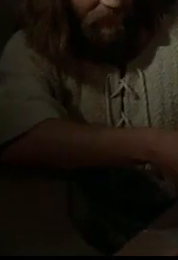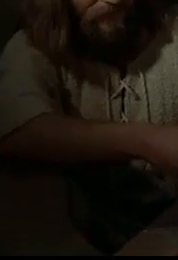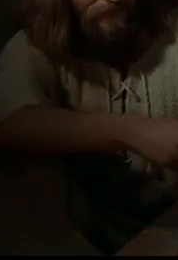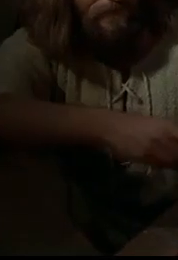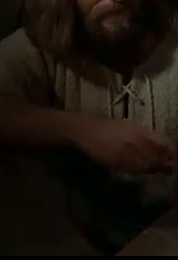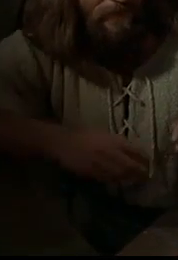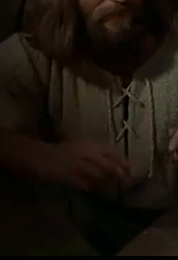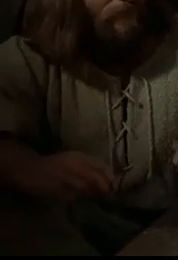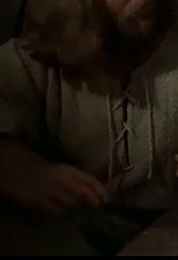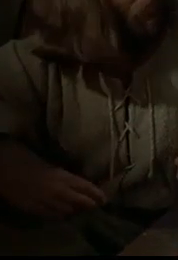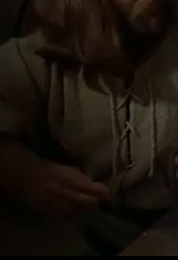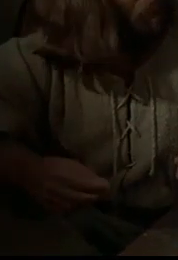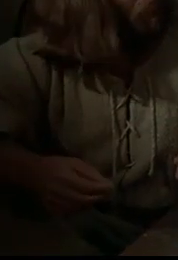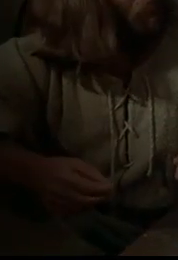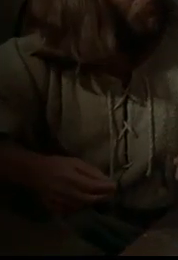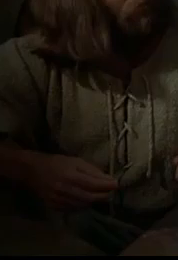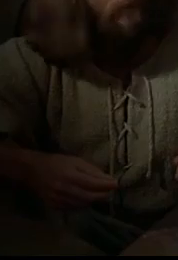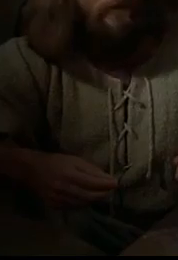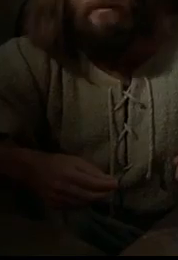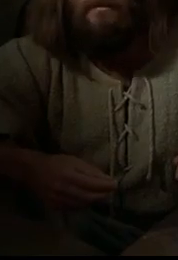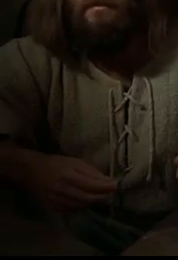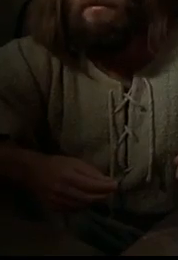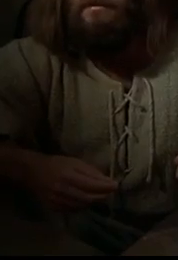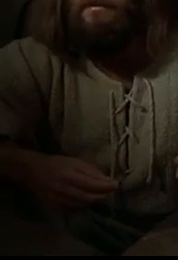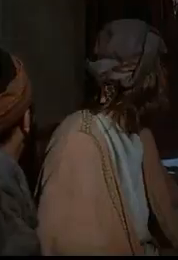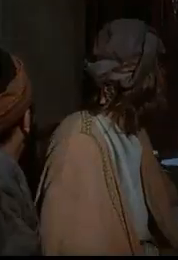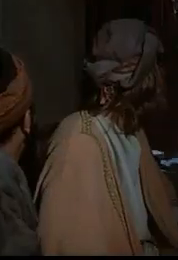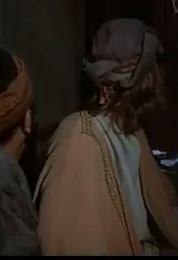¿Qué está haciendo aquí? Yo no sé.